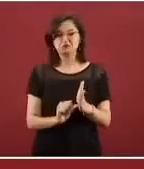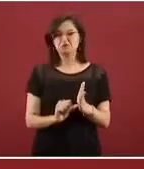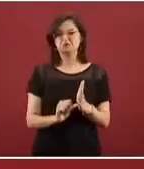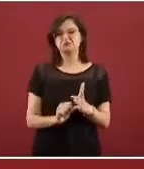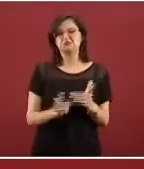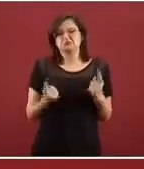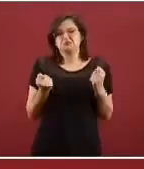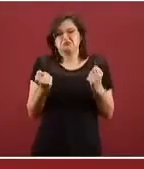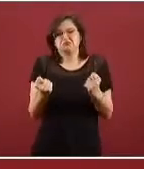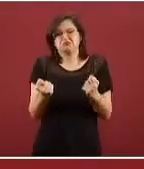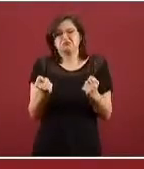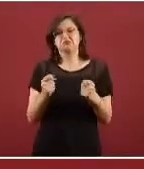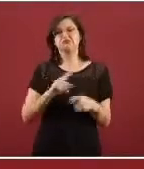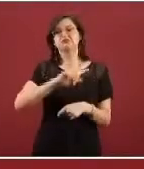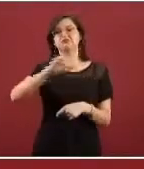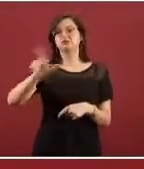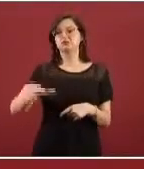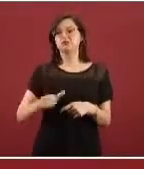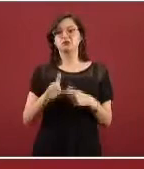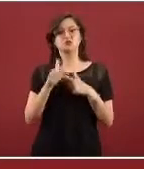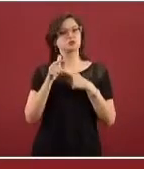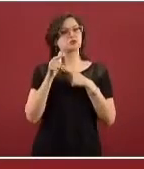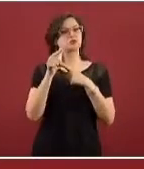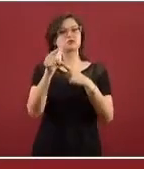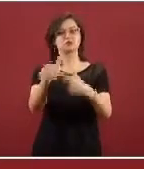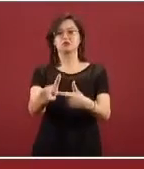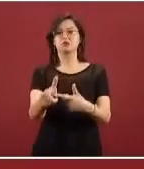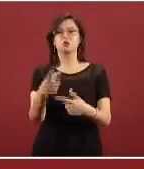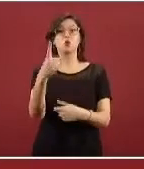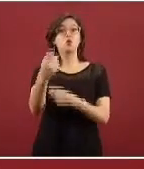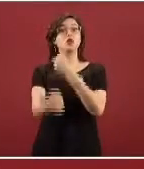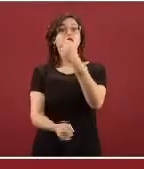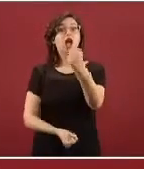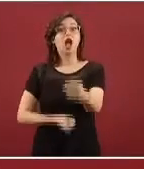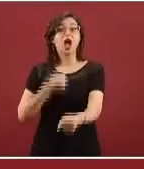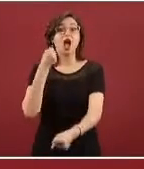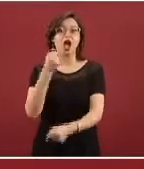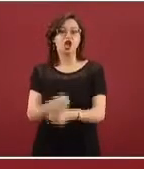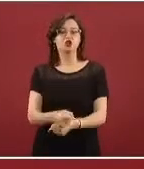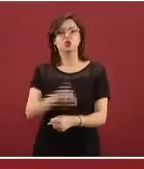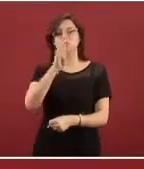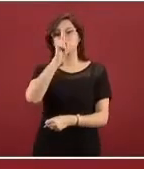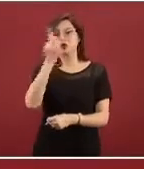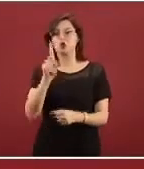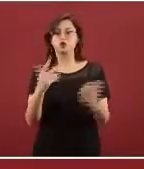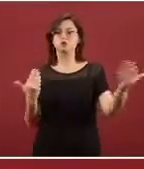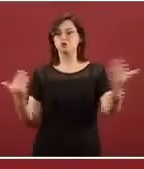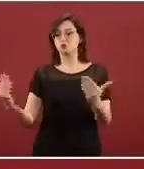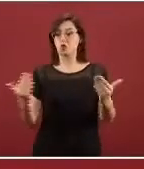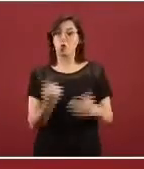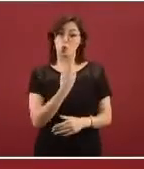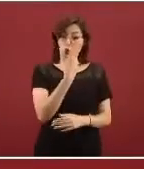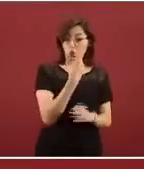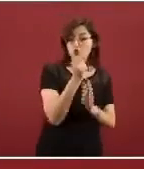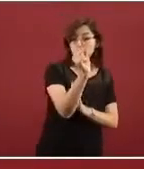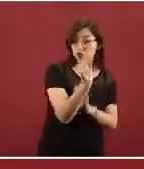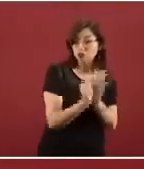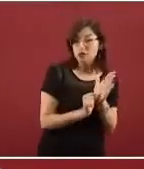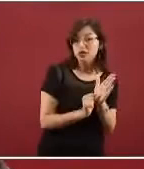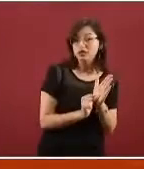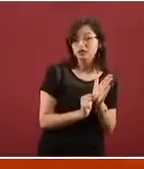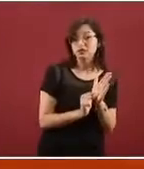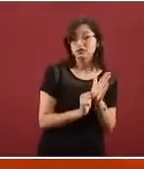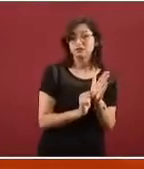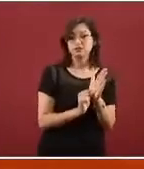ser quizá más de un año el impacto económico. Es escoger qué queremos hacer.